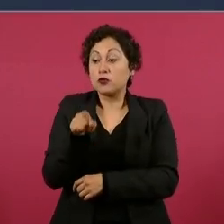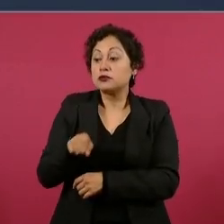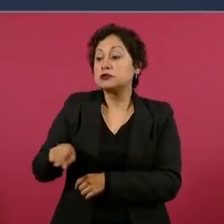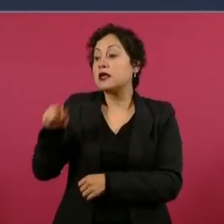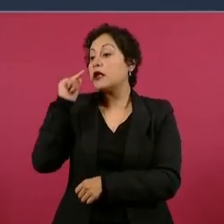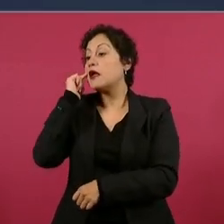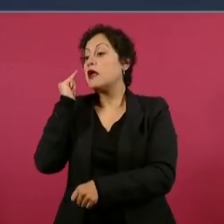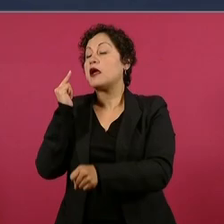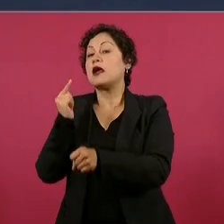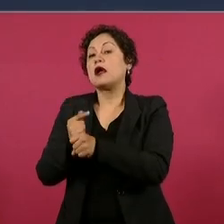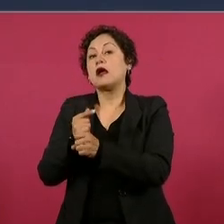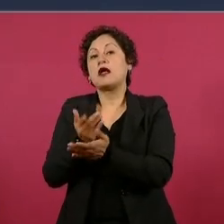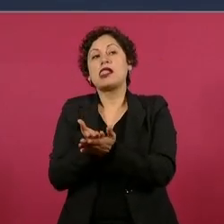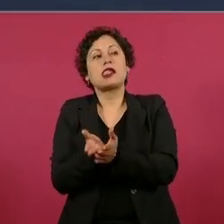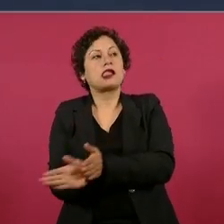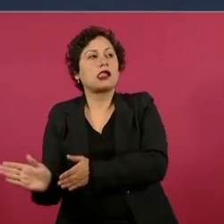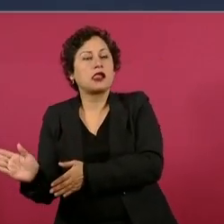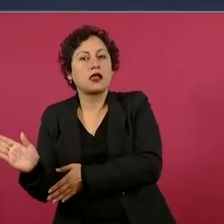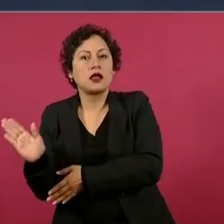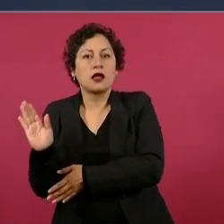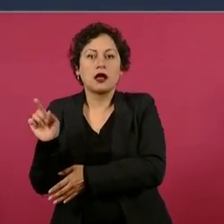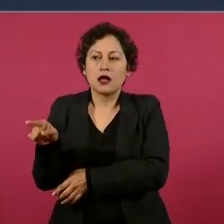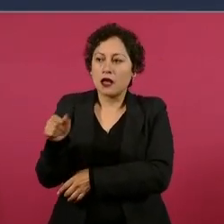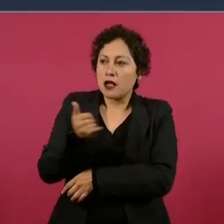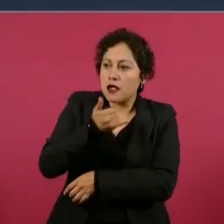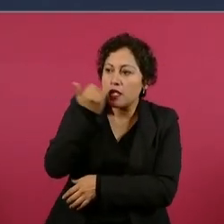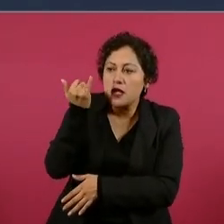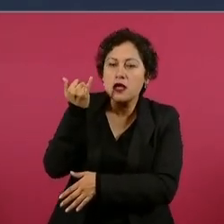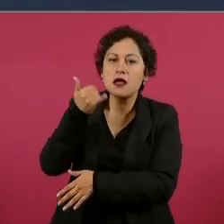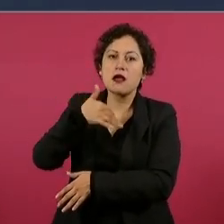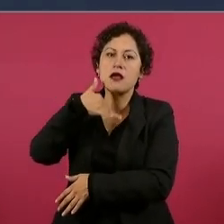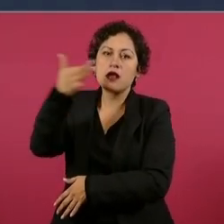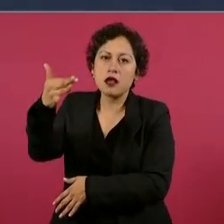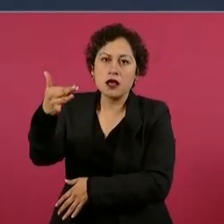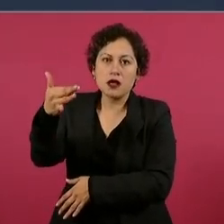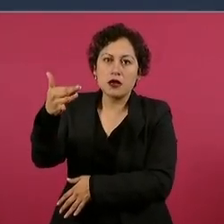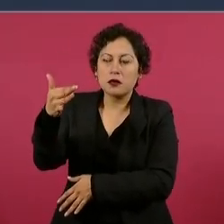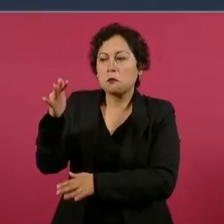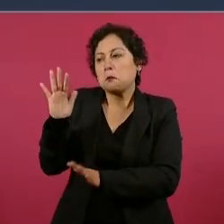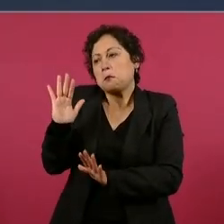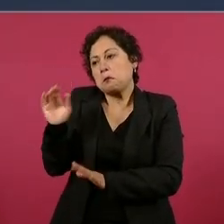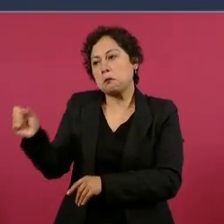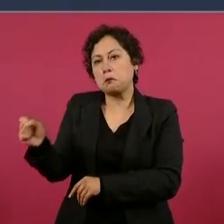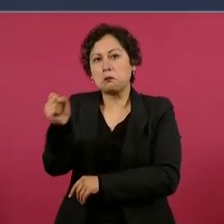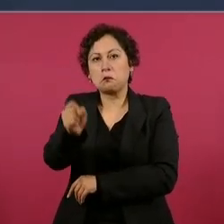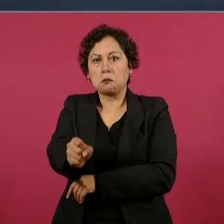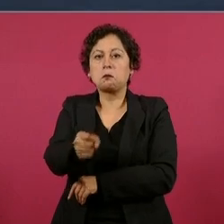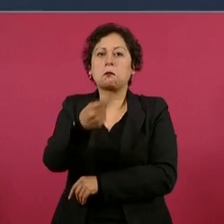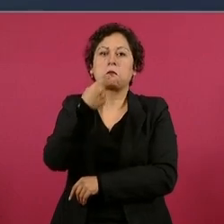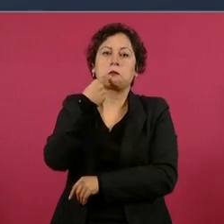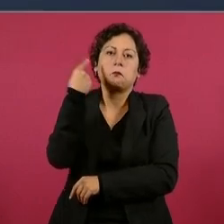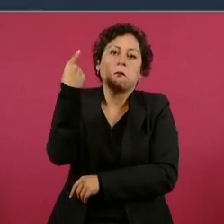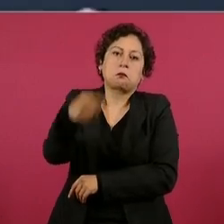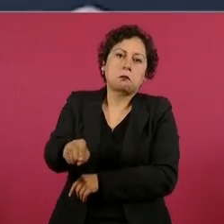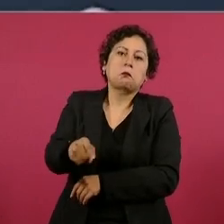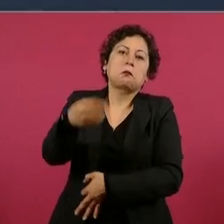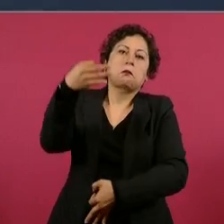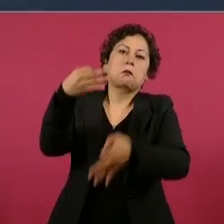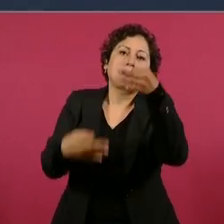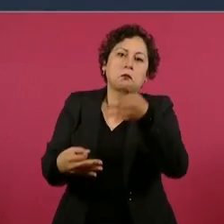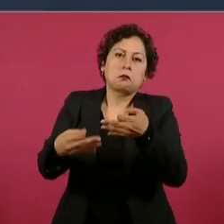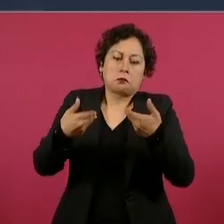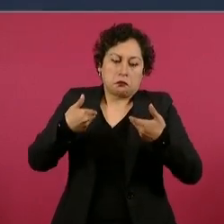desvía, comete un error, un acto de corrupción, se le va a juzgar. Yo soy juarista y